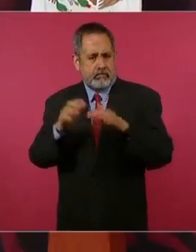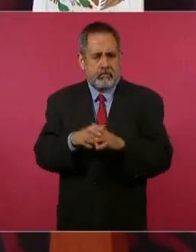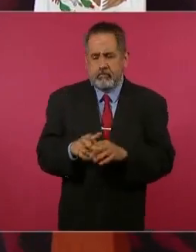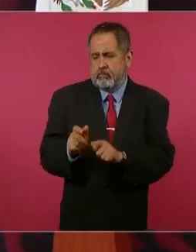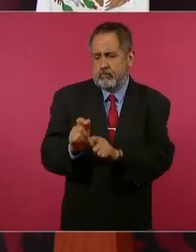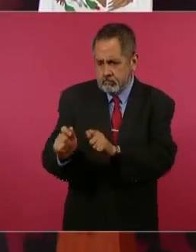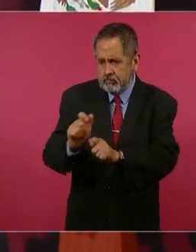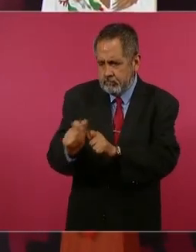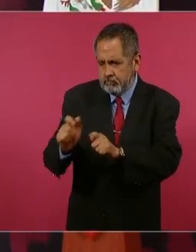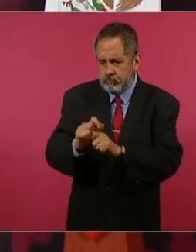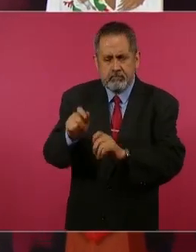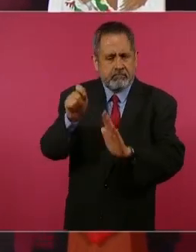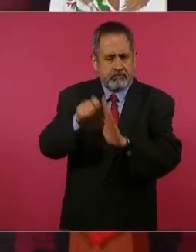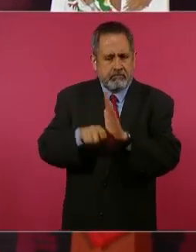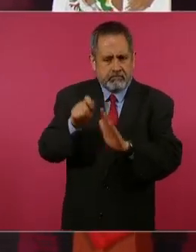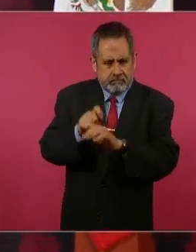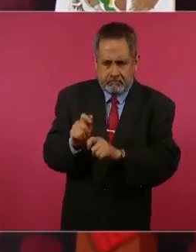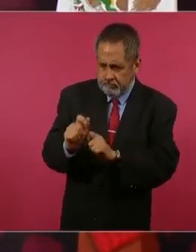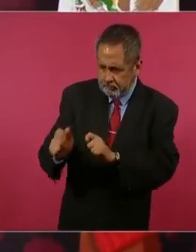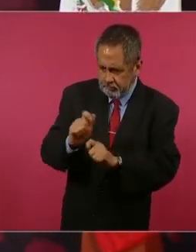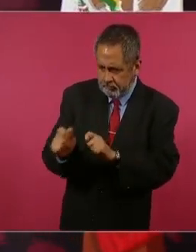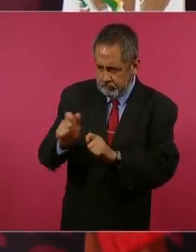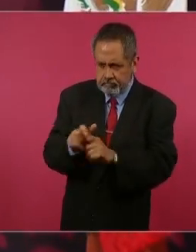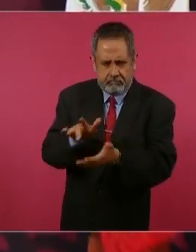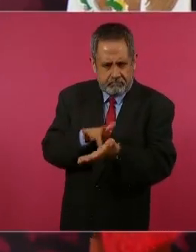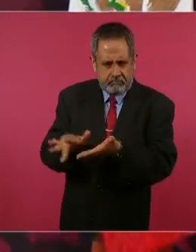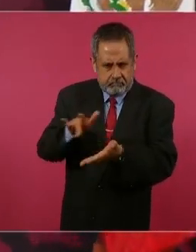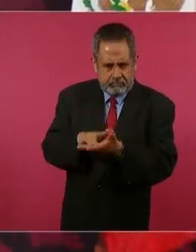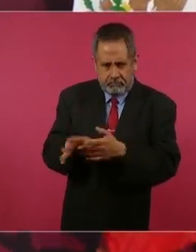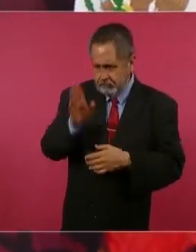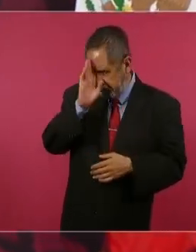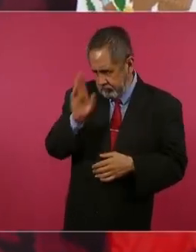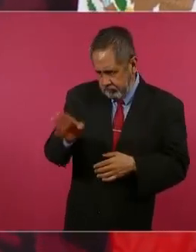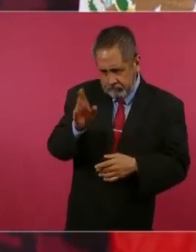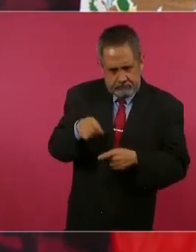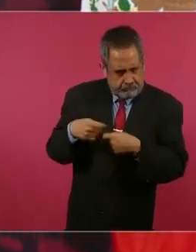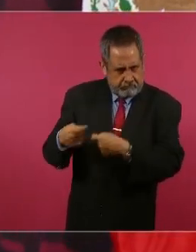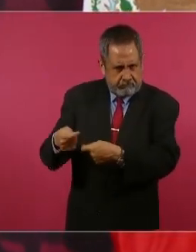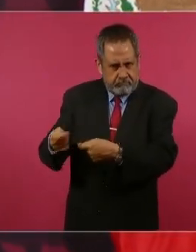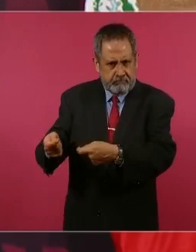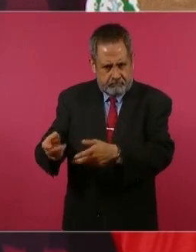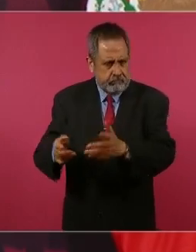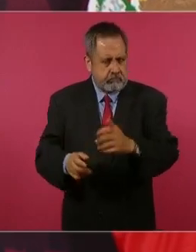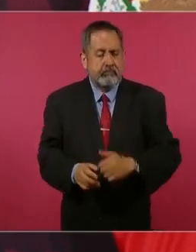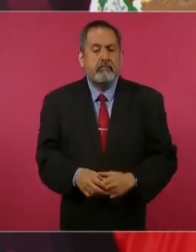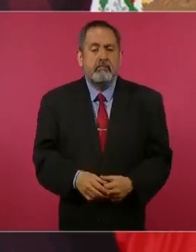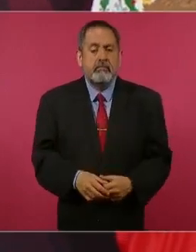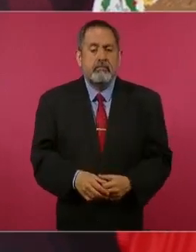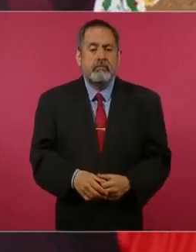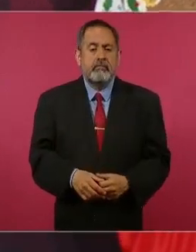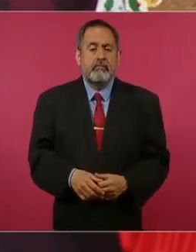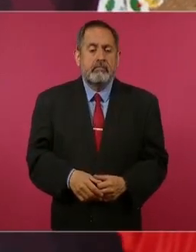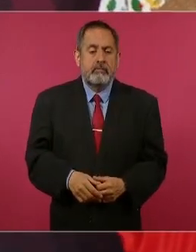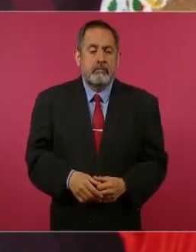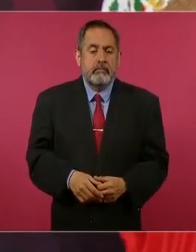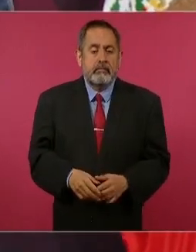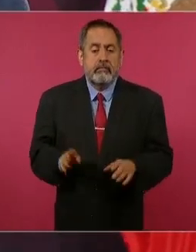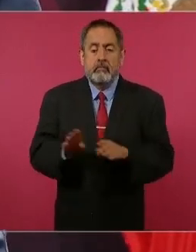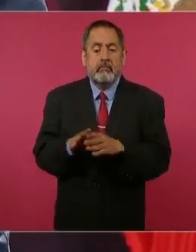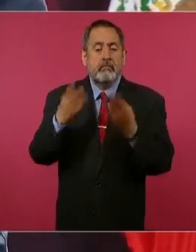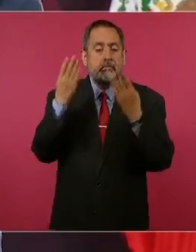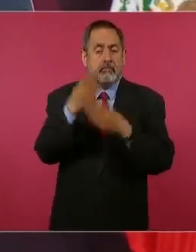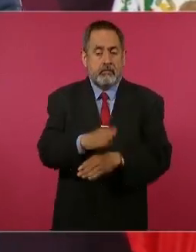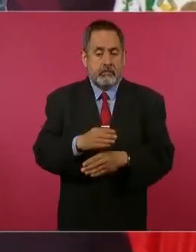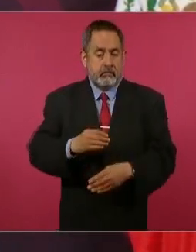reciben sus apoyos de manera directa porque a través del